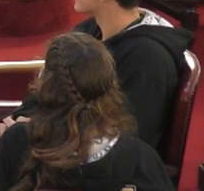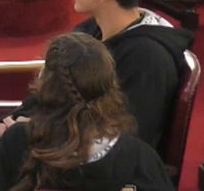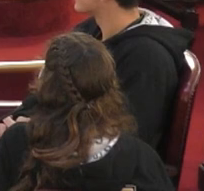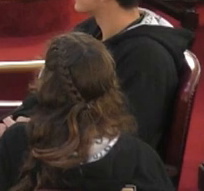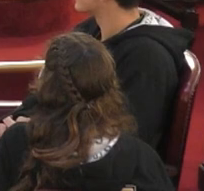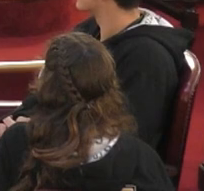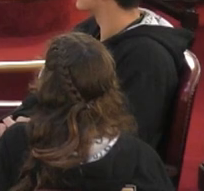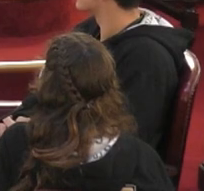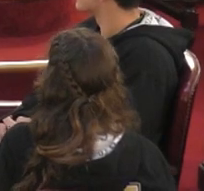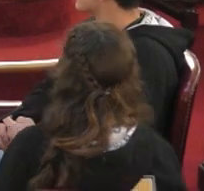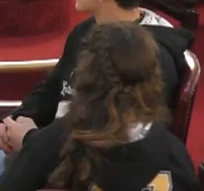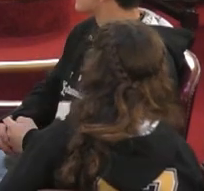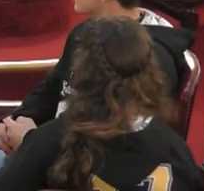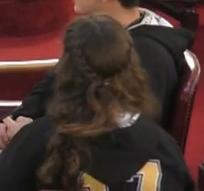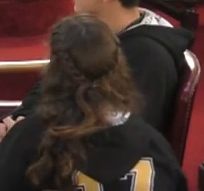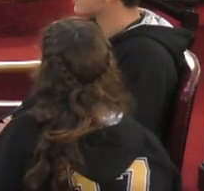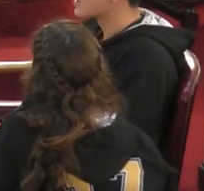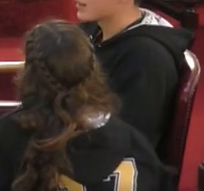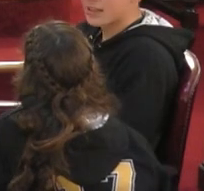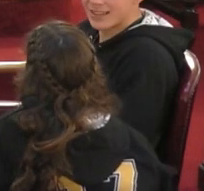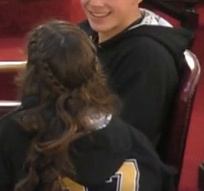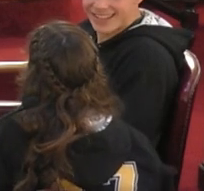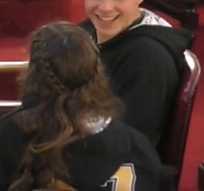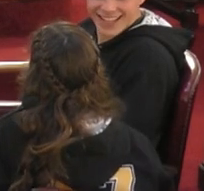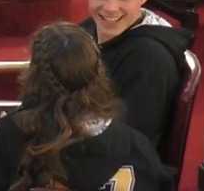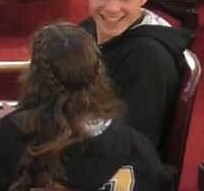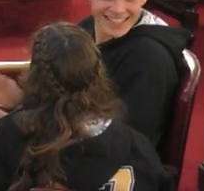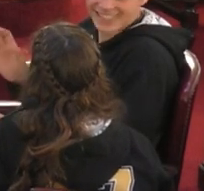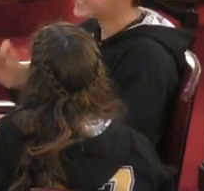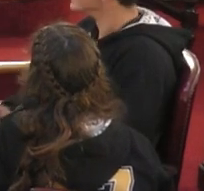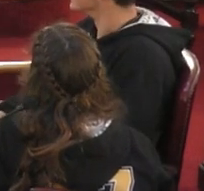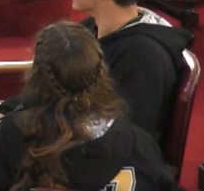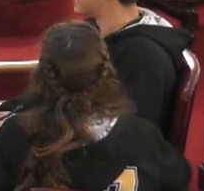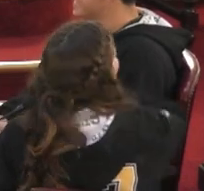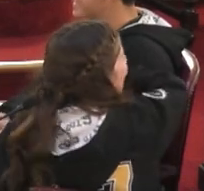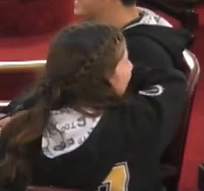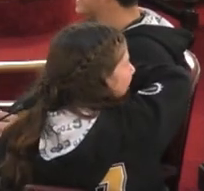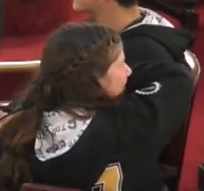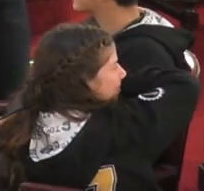Espero pronunciarlo bien el apellido. Tomás Derendinger. ¿Puedes? ¿No?